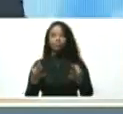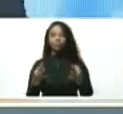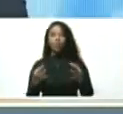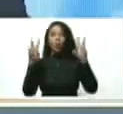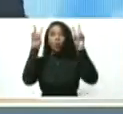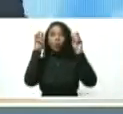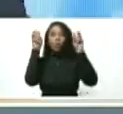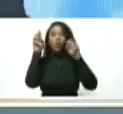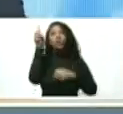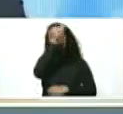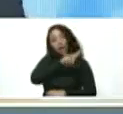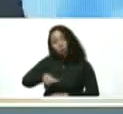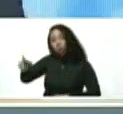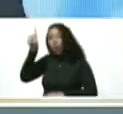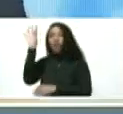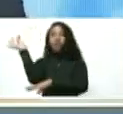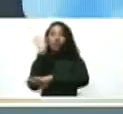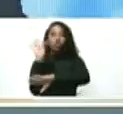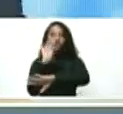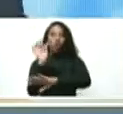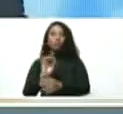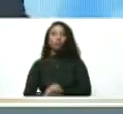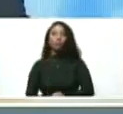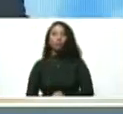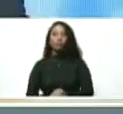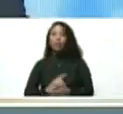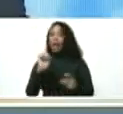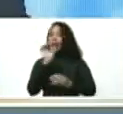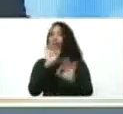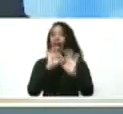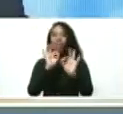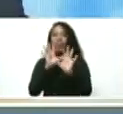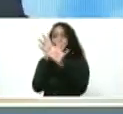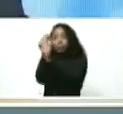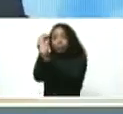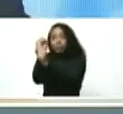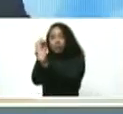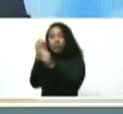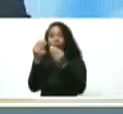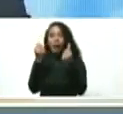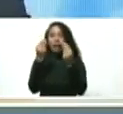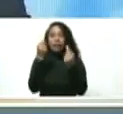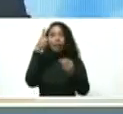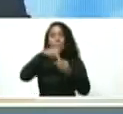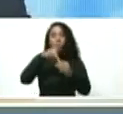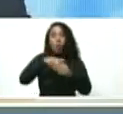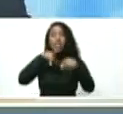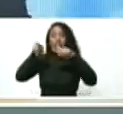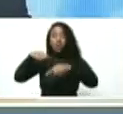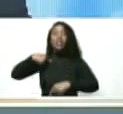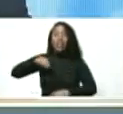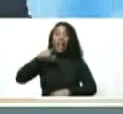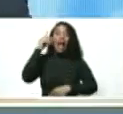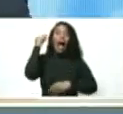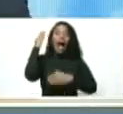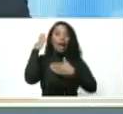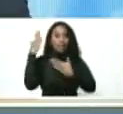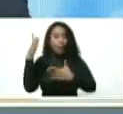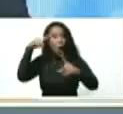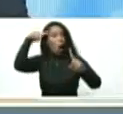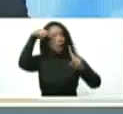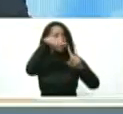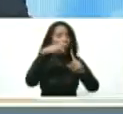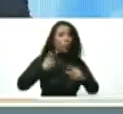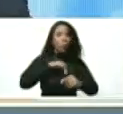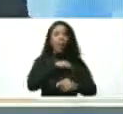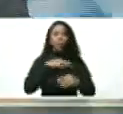nuevos circuitos de funcionamiento sin depender de la riqueza petrolera. Y ese tiene que ser el reto de nuestra